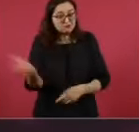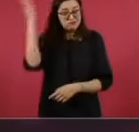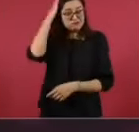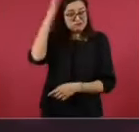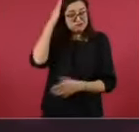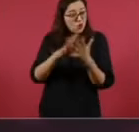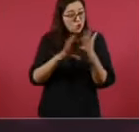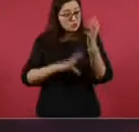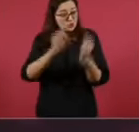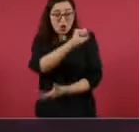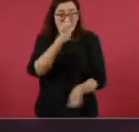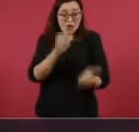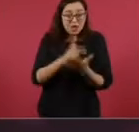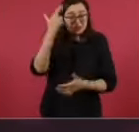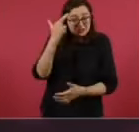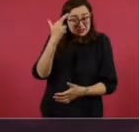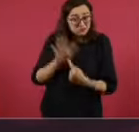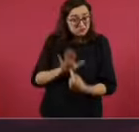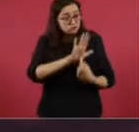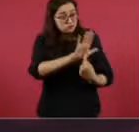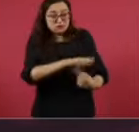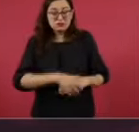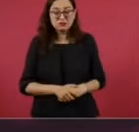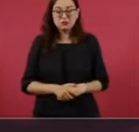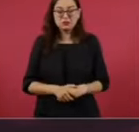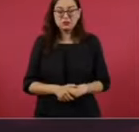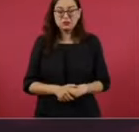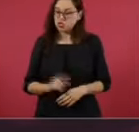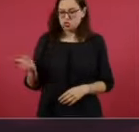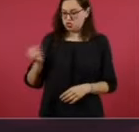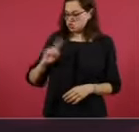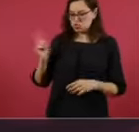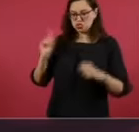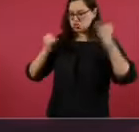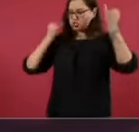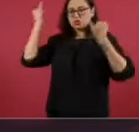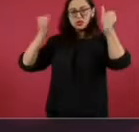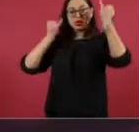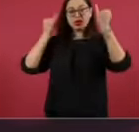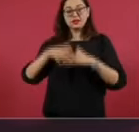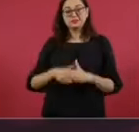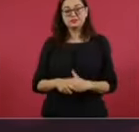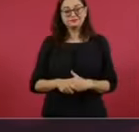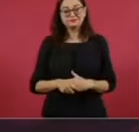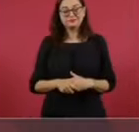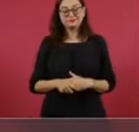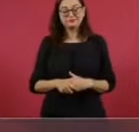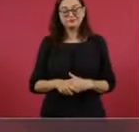Pero también es como se queda interpretar, porque si hay